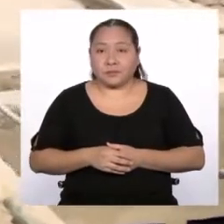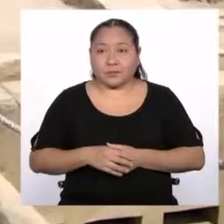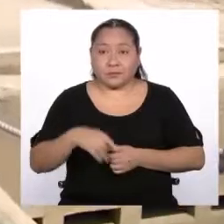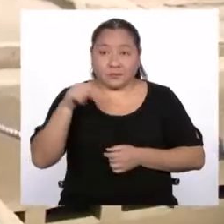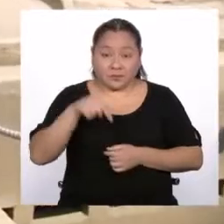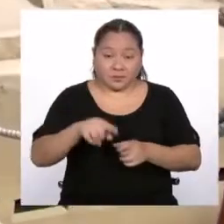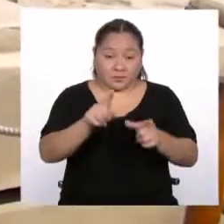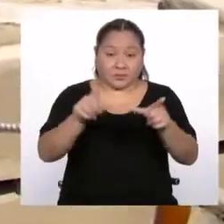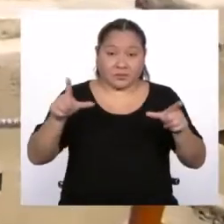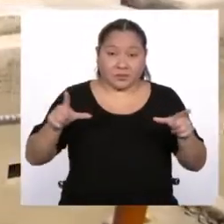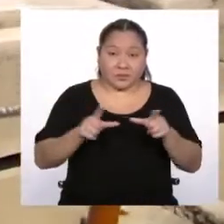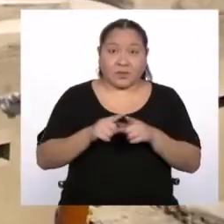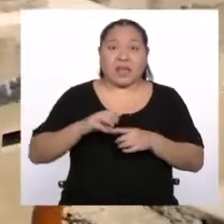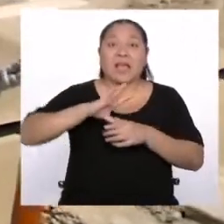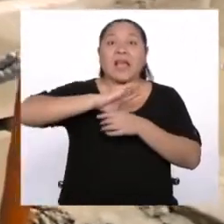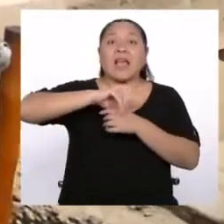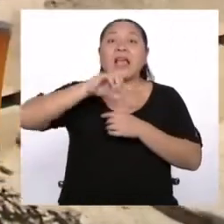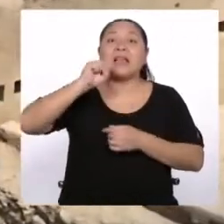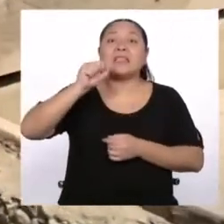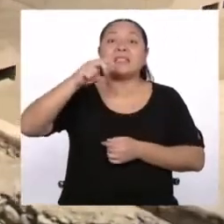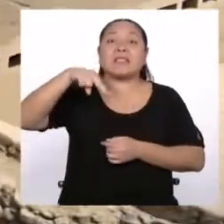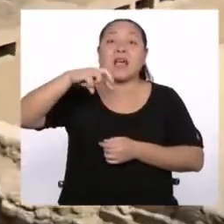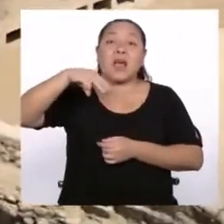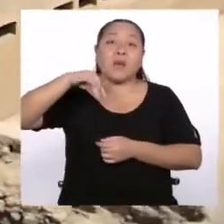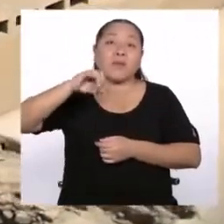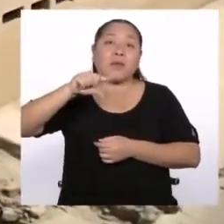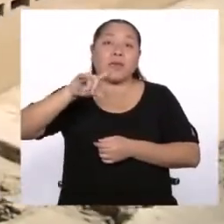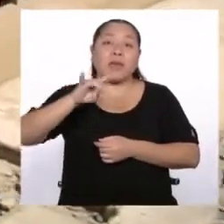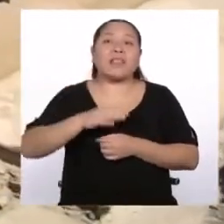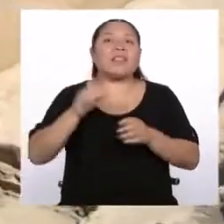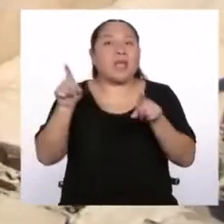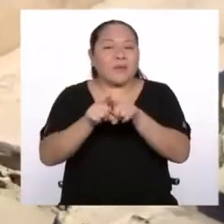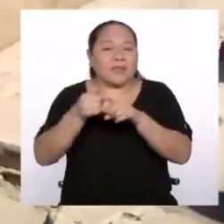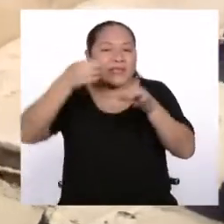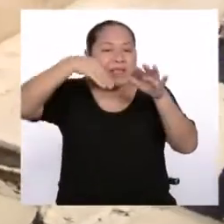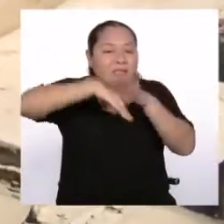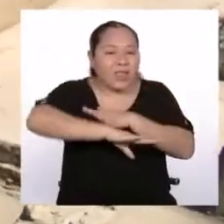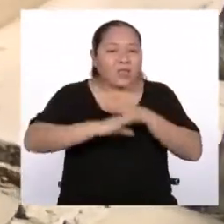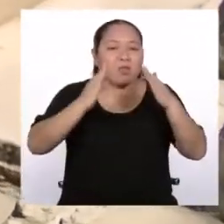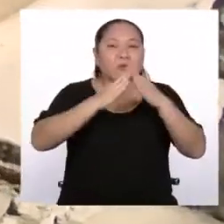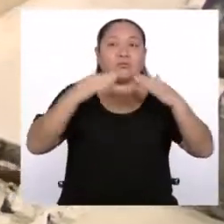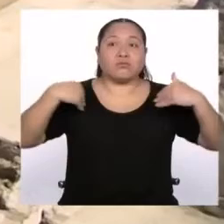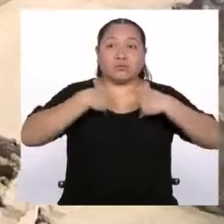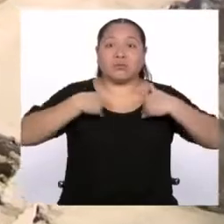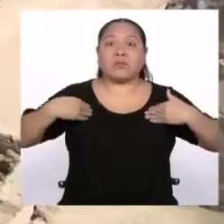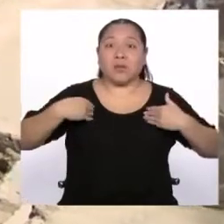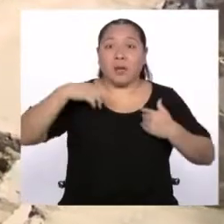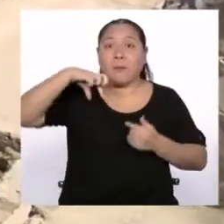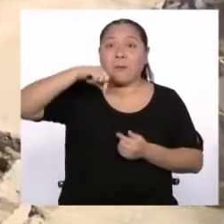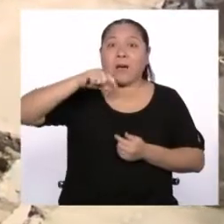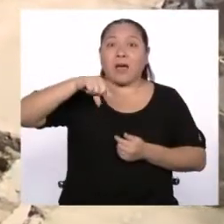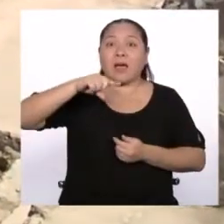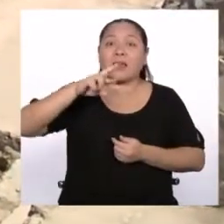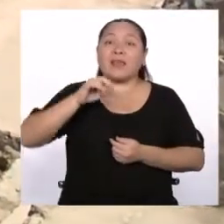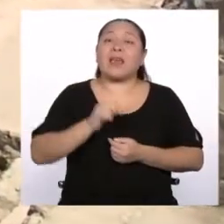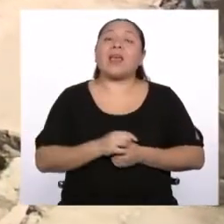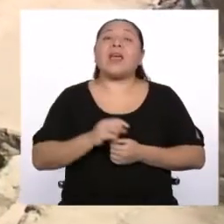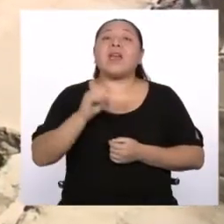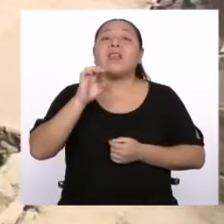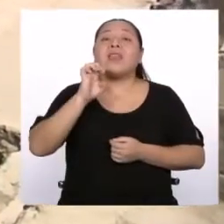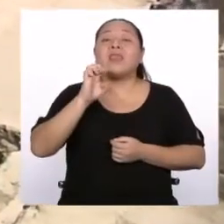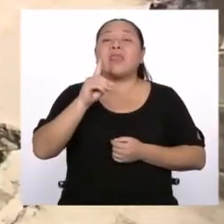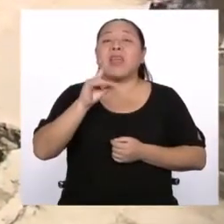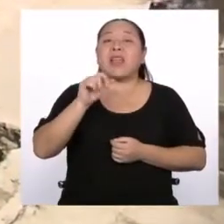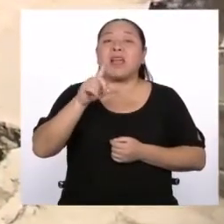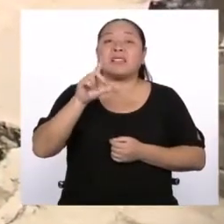Esta es la Huaca San Miguel, que también se ubica dentro del Parque de las Leyendas. Pertenece al periodo de los reinos o